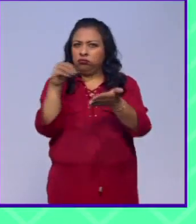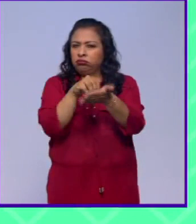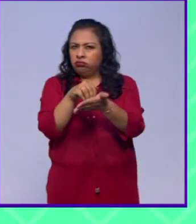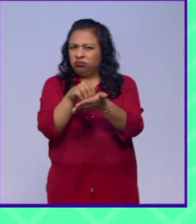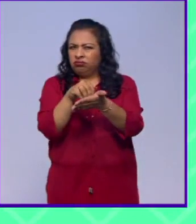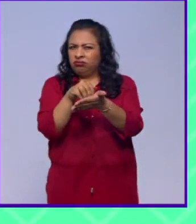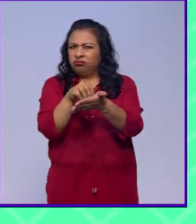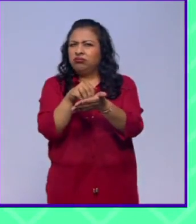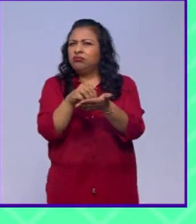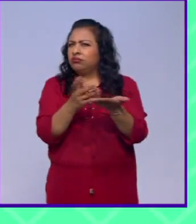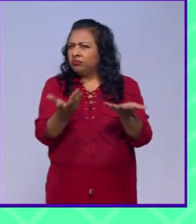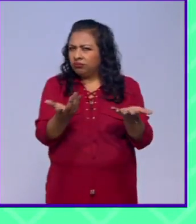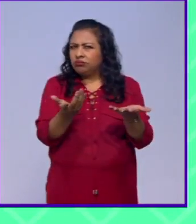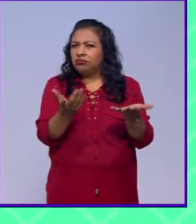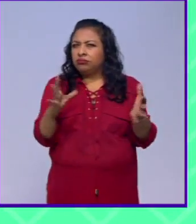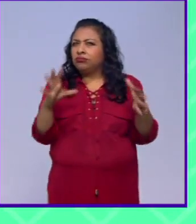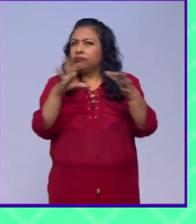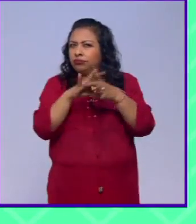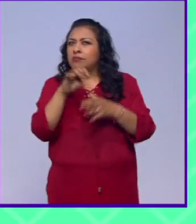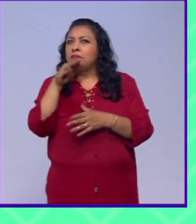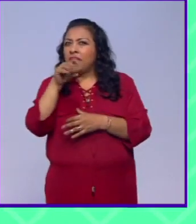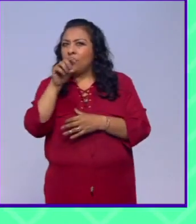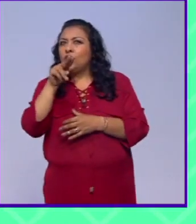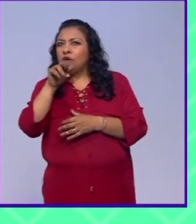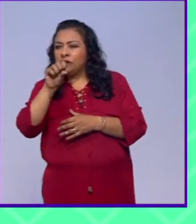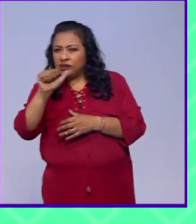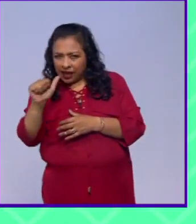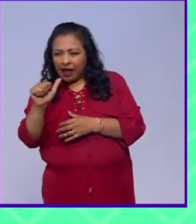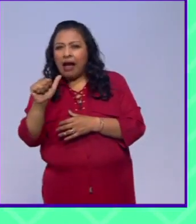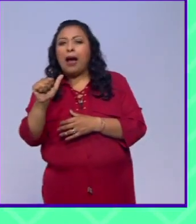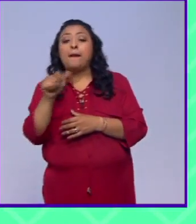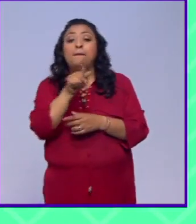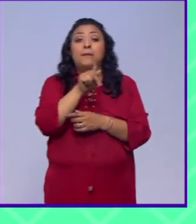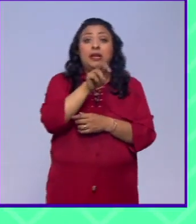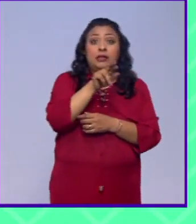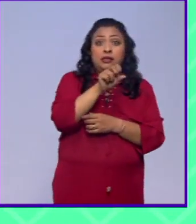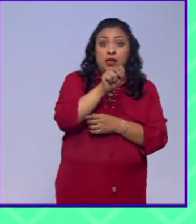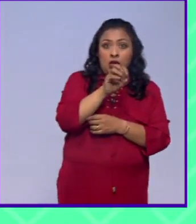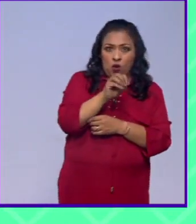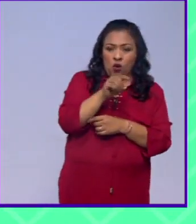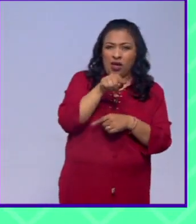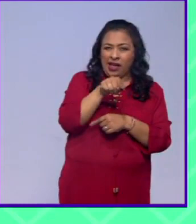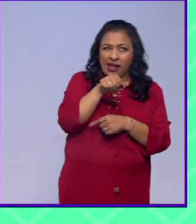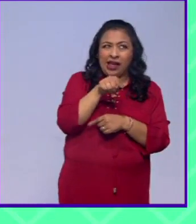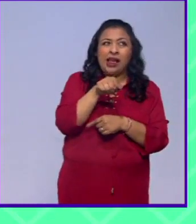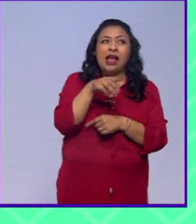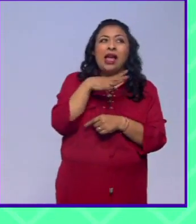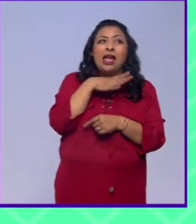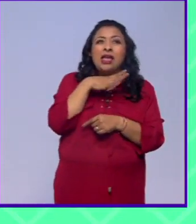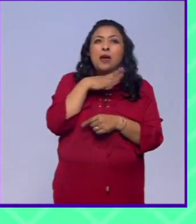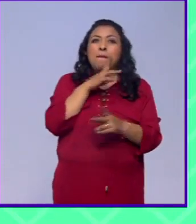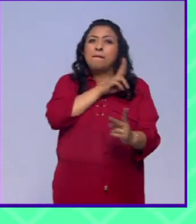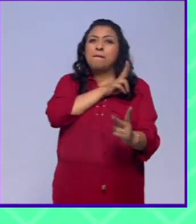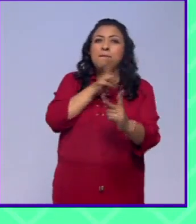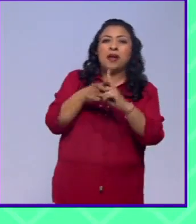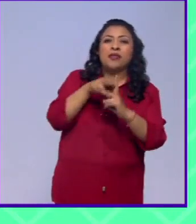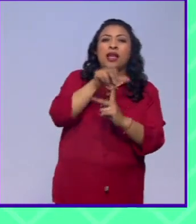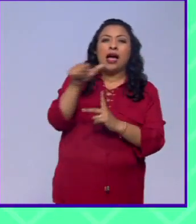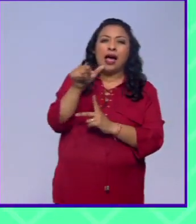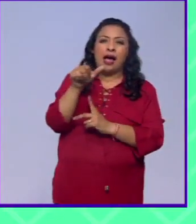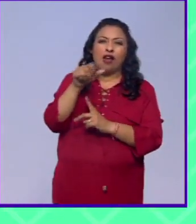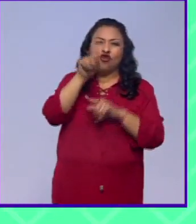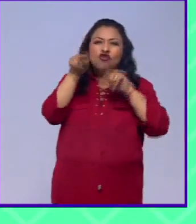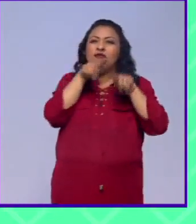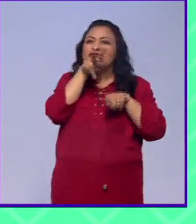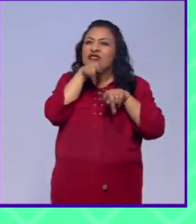Y Perseo, claro, está relacionado con Medusa, ¿no? Pero claro, al mismo tiempo Perseo pues es el que mata a la medusa,